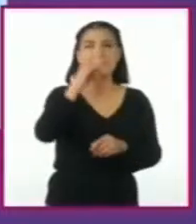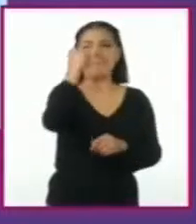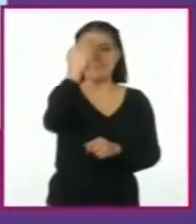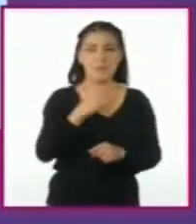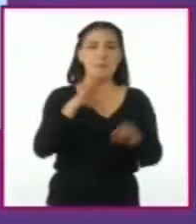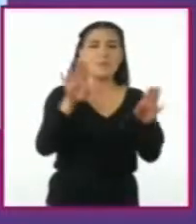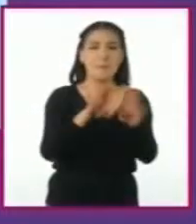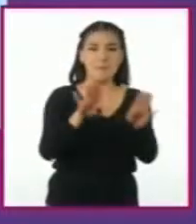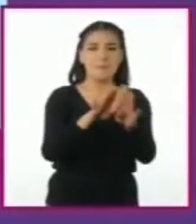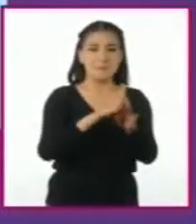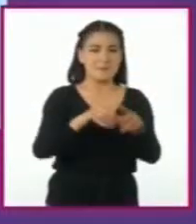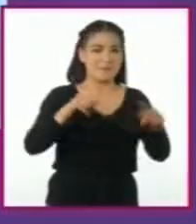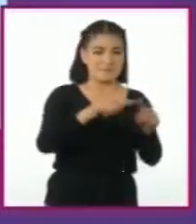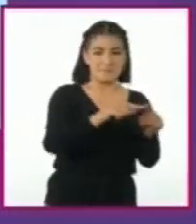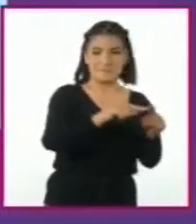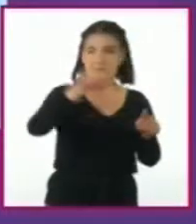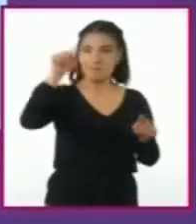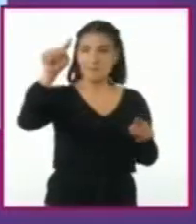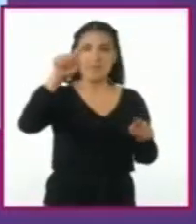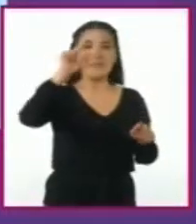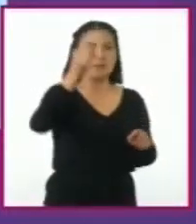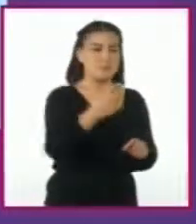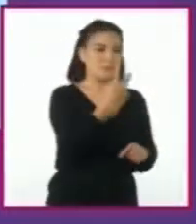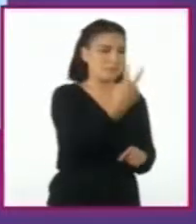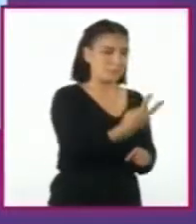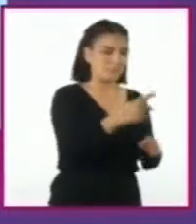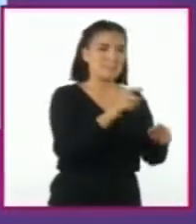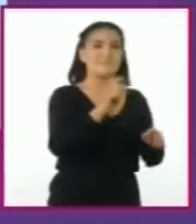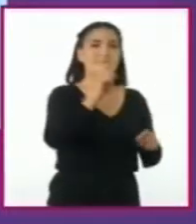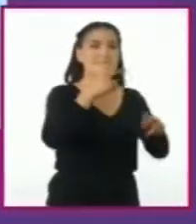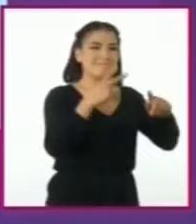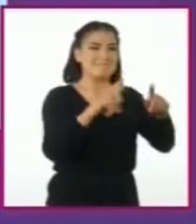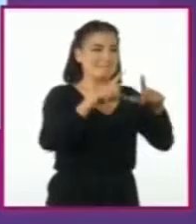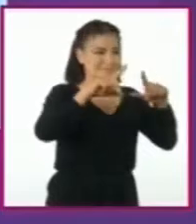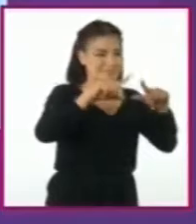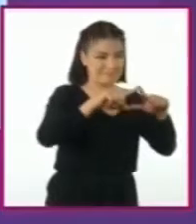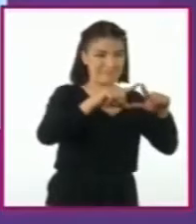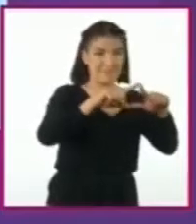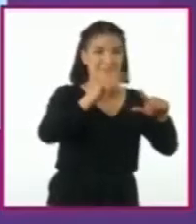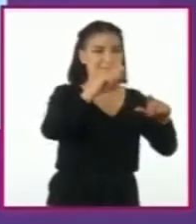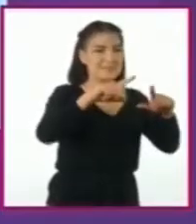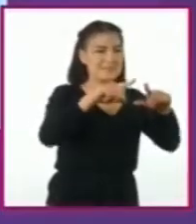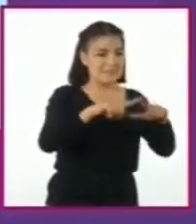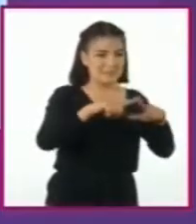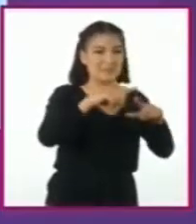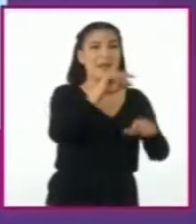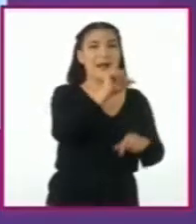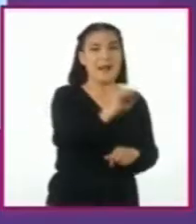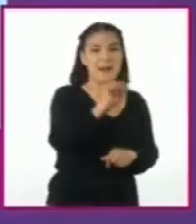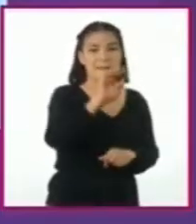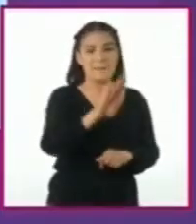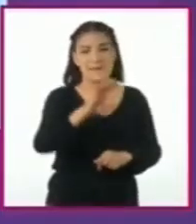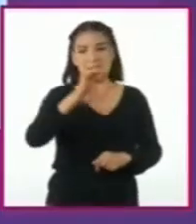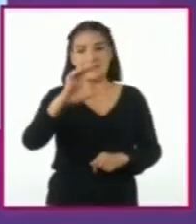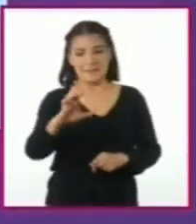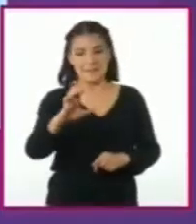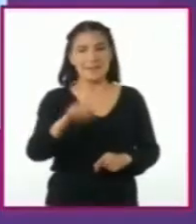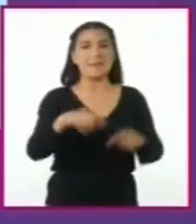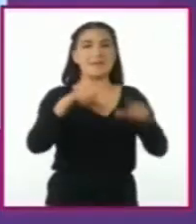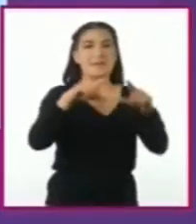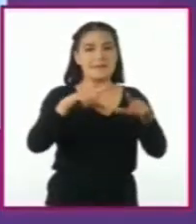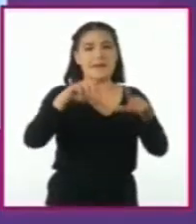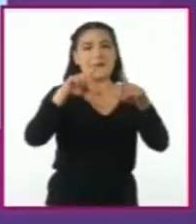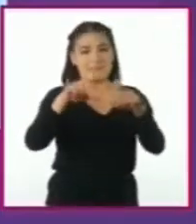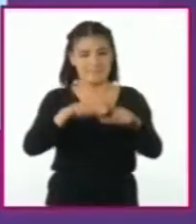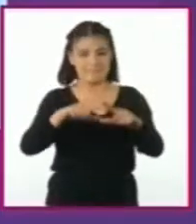trazada, podemos observar 2 triángulos, el triángulo ABC y el triángulo